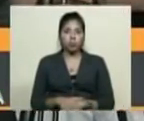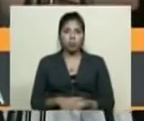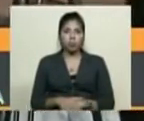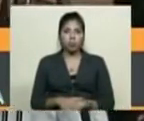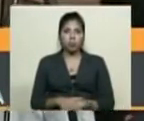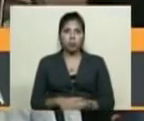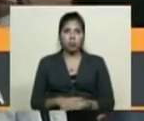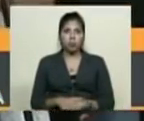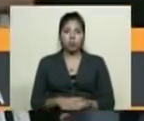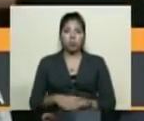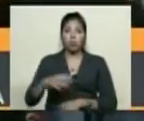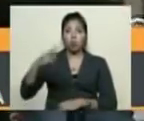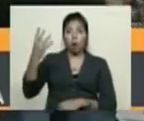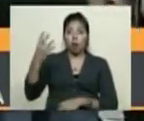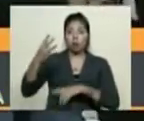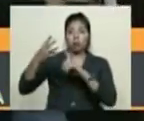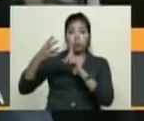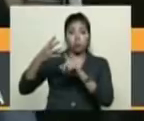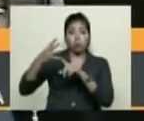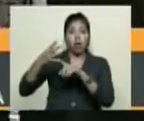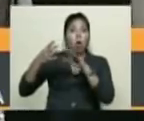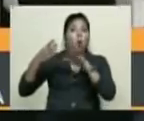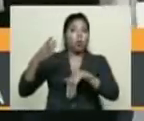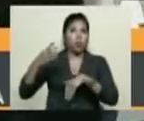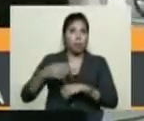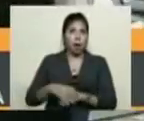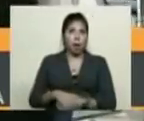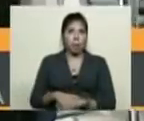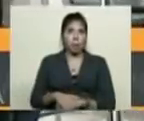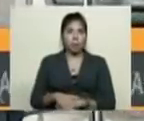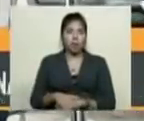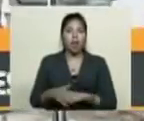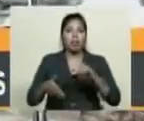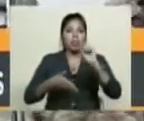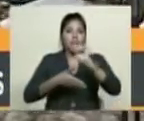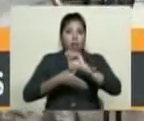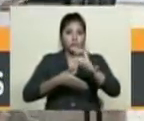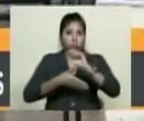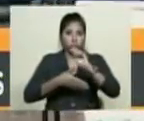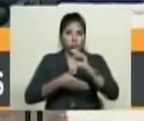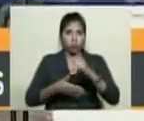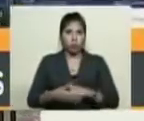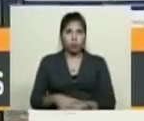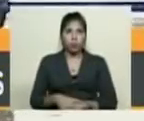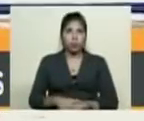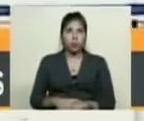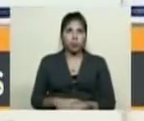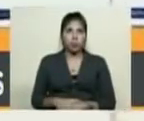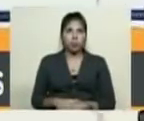La cuarta y última pregunta la formula Madeleine García, por Telesur.